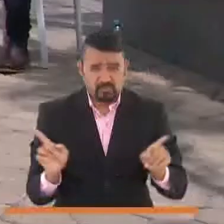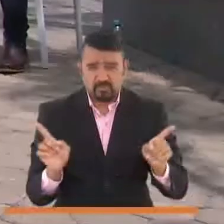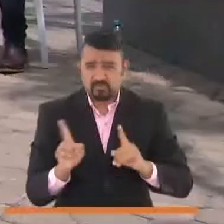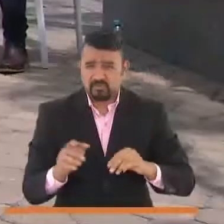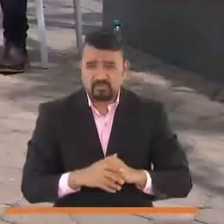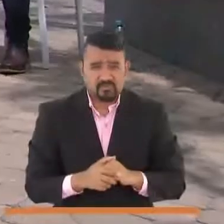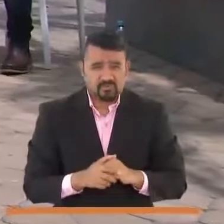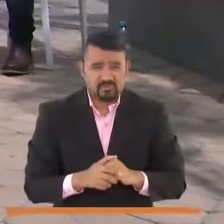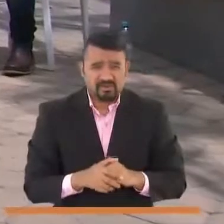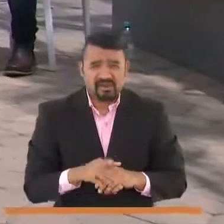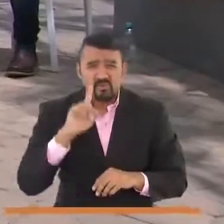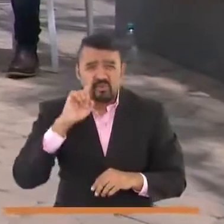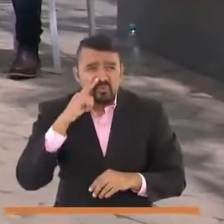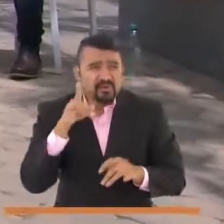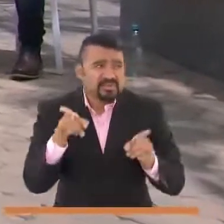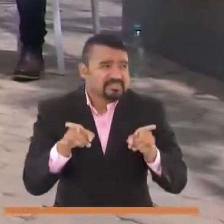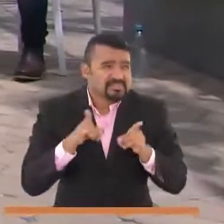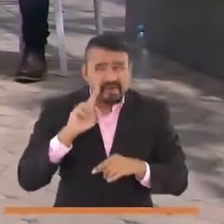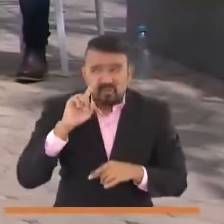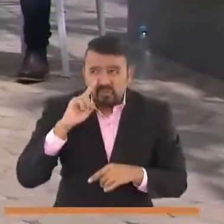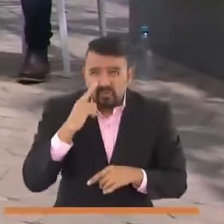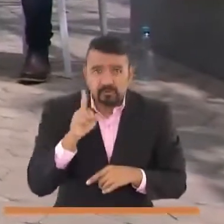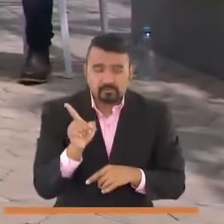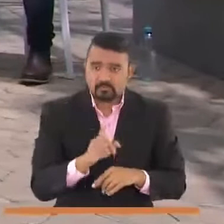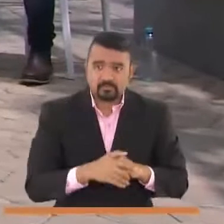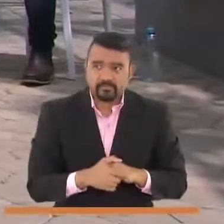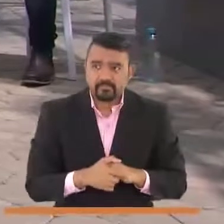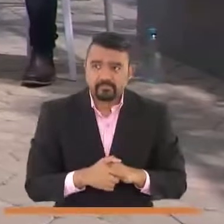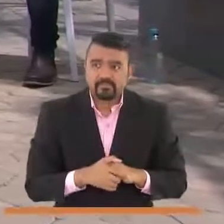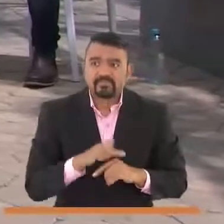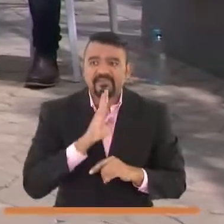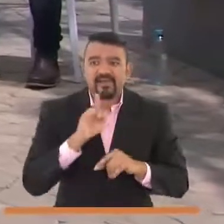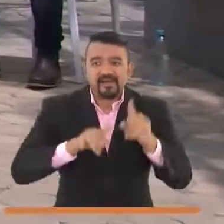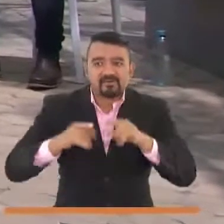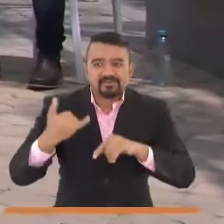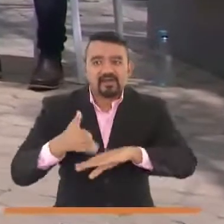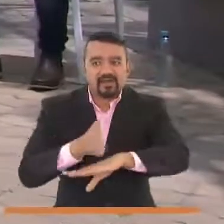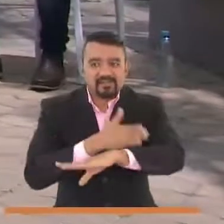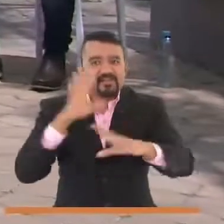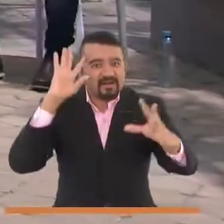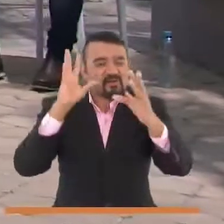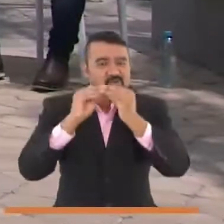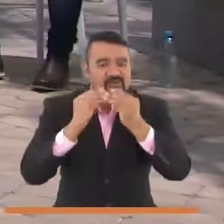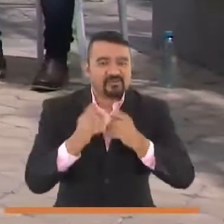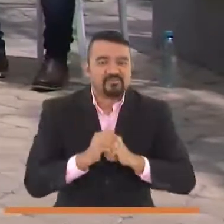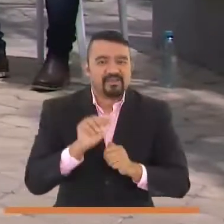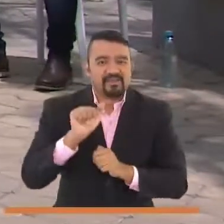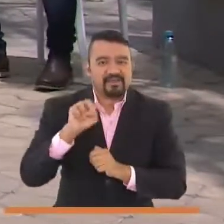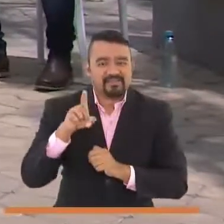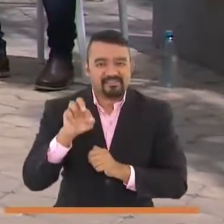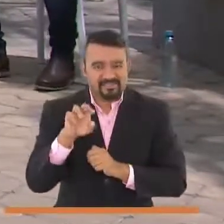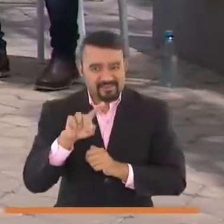tampoco, y tanto los funcionarios míos de primer nivel como Andrés Aristizábal, la Secretaría de Obras Públicas, el